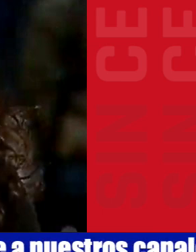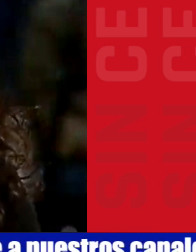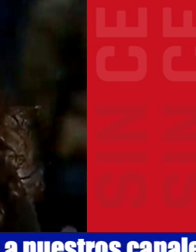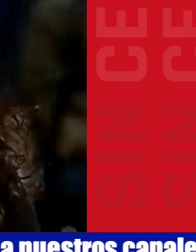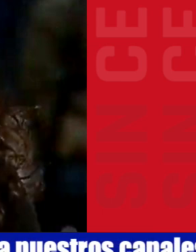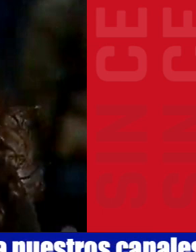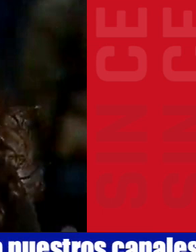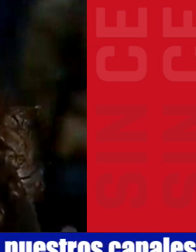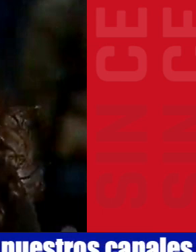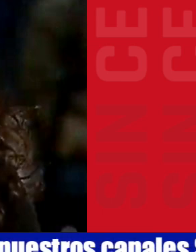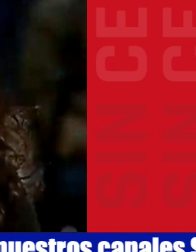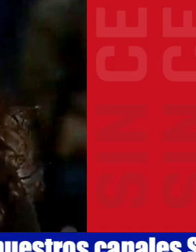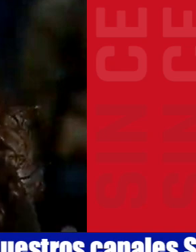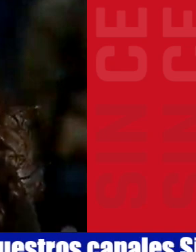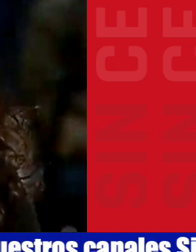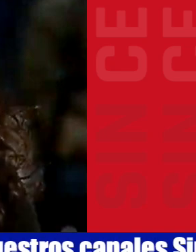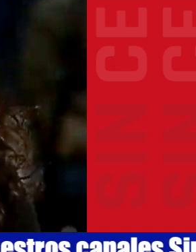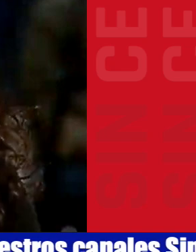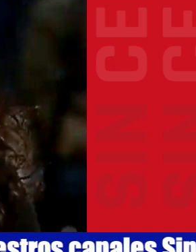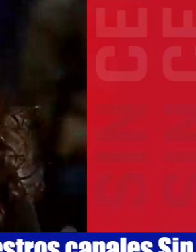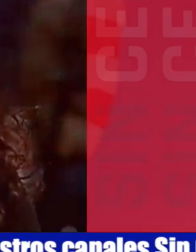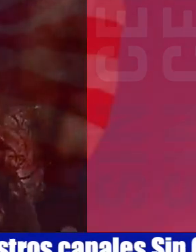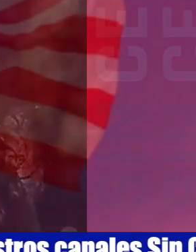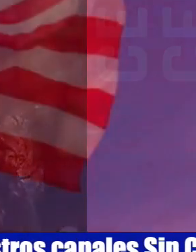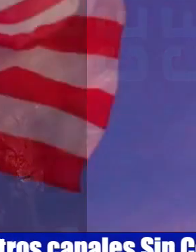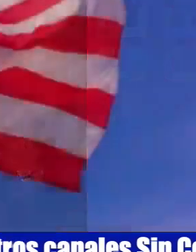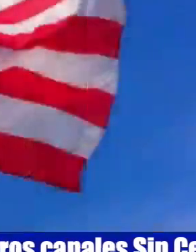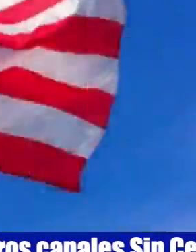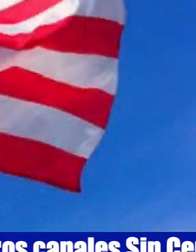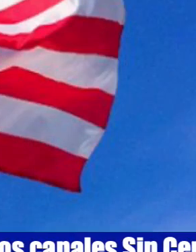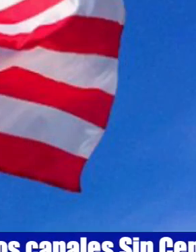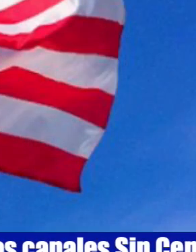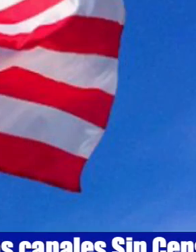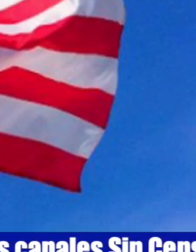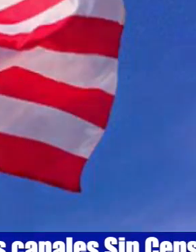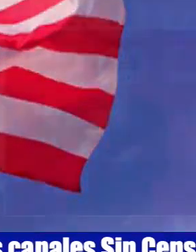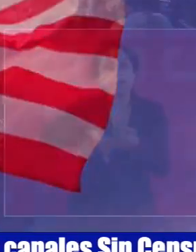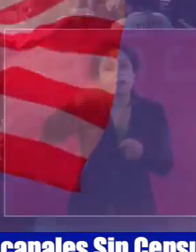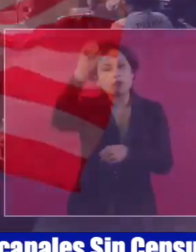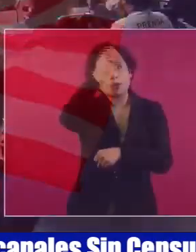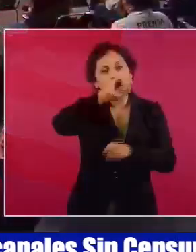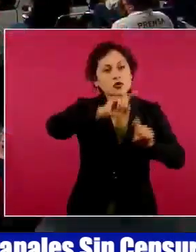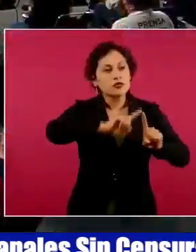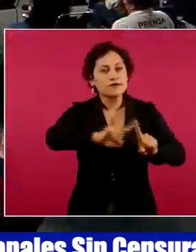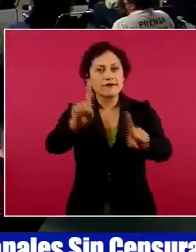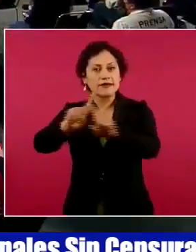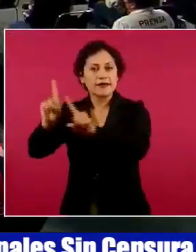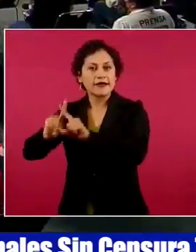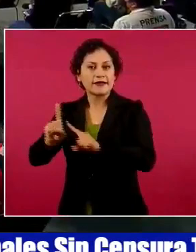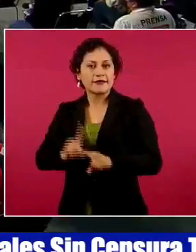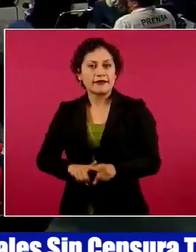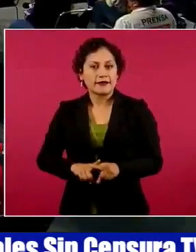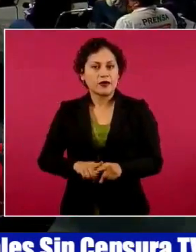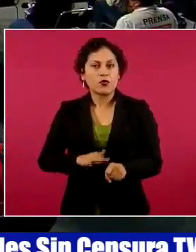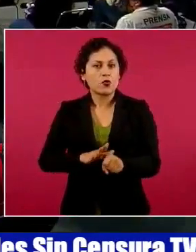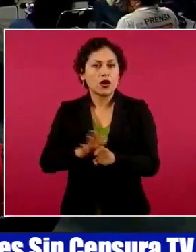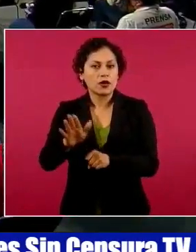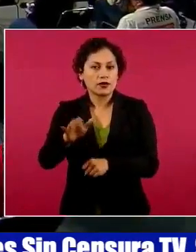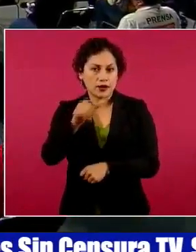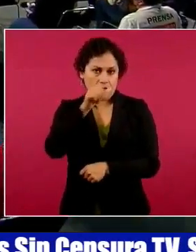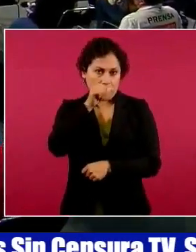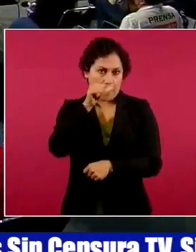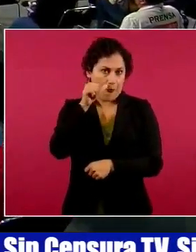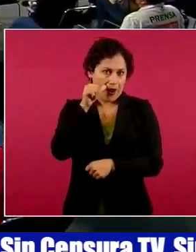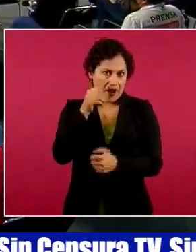están realizando en Estados Unidos sobre el trasiego de drogas, y el presidente le dice que la información que se ha venido planteando de tiempo atrás incluye a